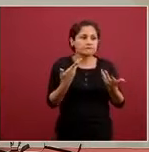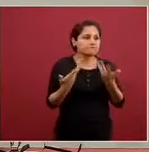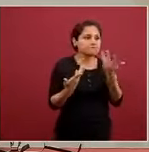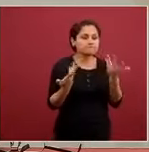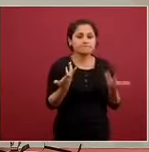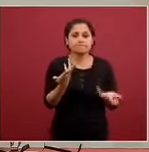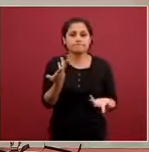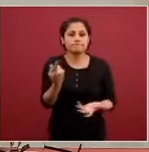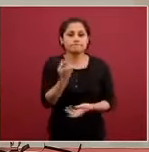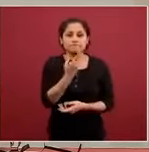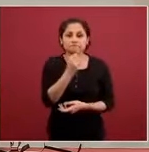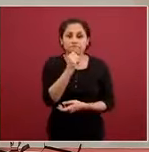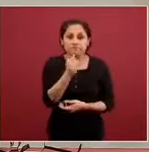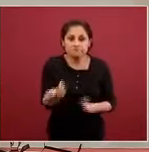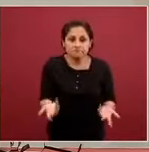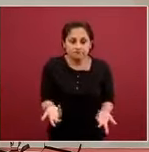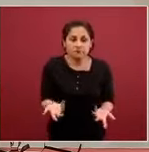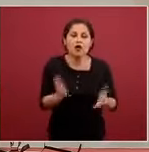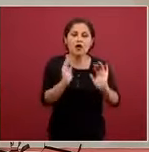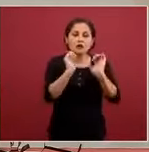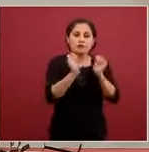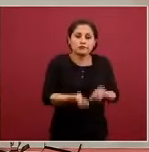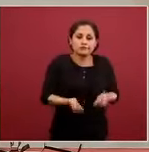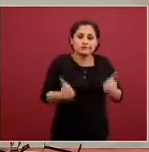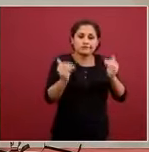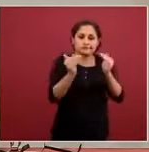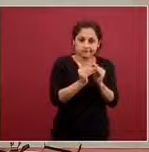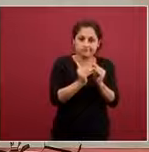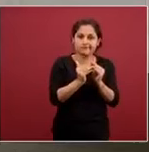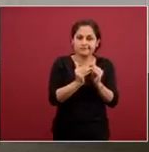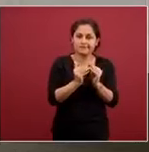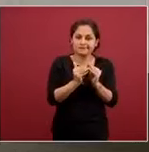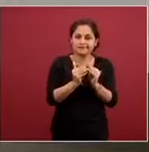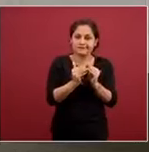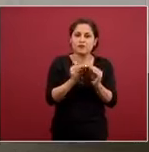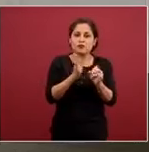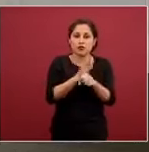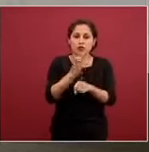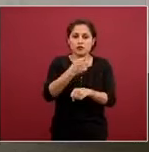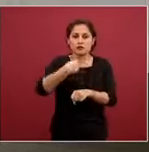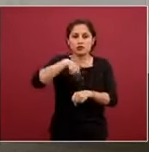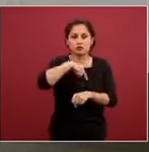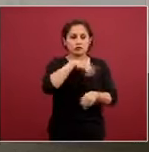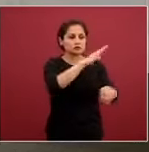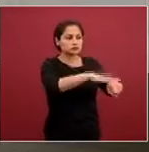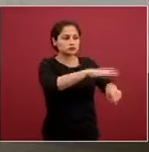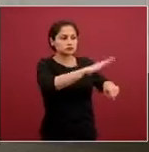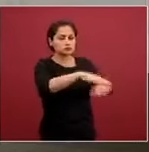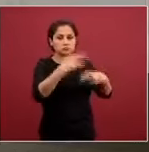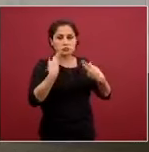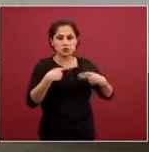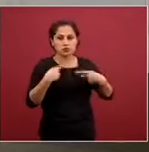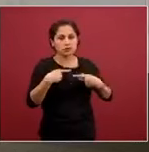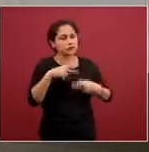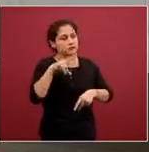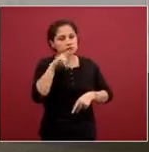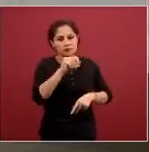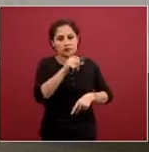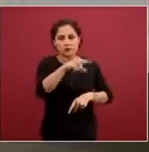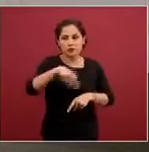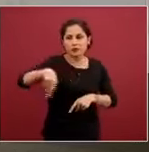cerrados, ya no tienen motivación para salir. Y eso es lo que facilita el resultado que hemos visto.